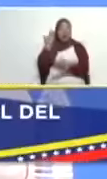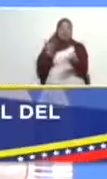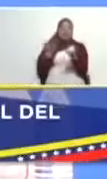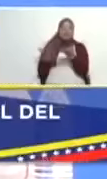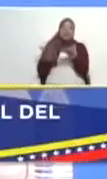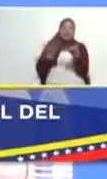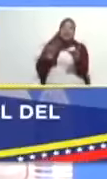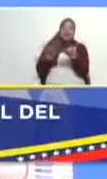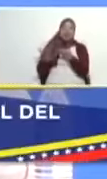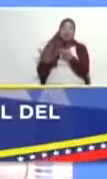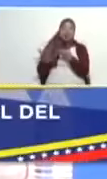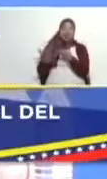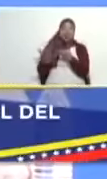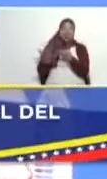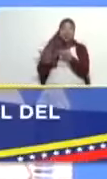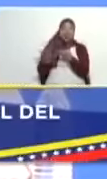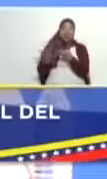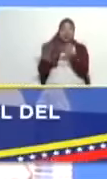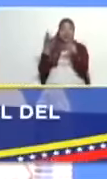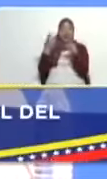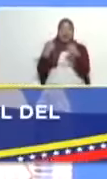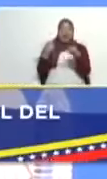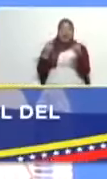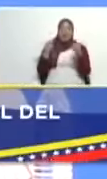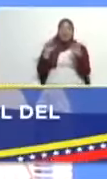servicios que hay que activar